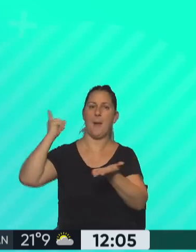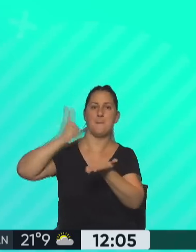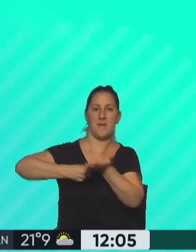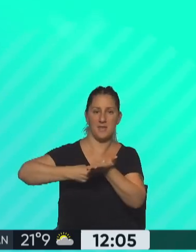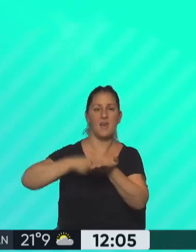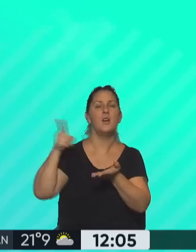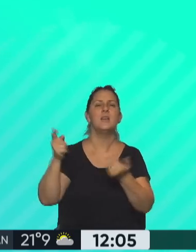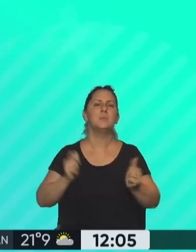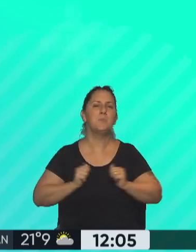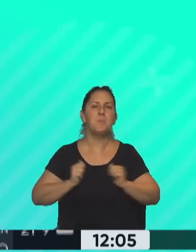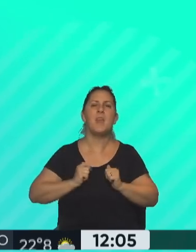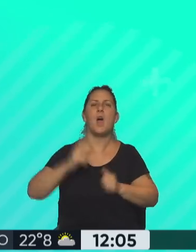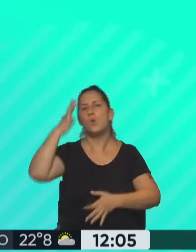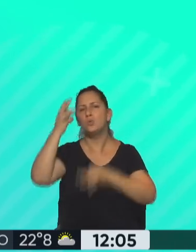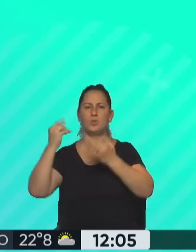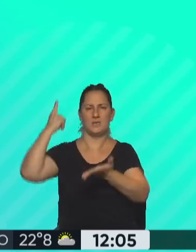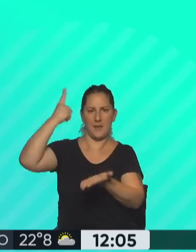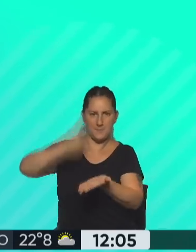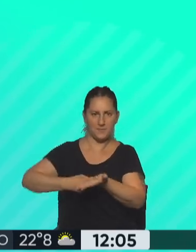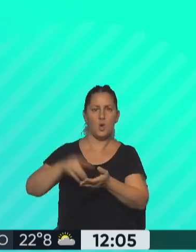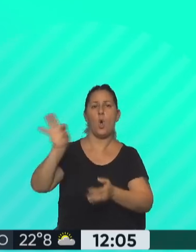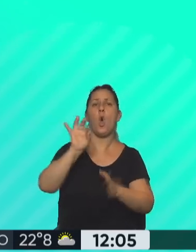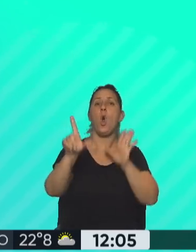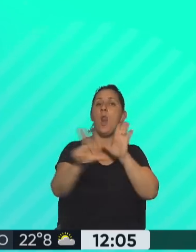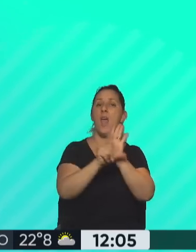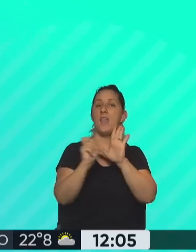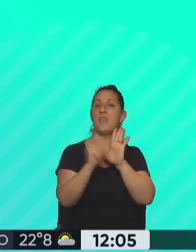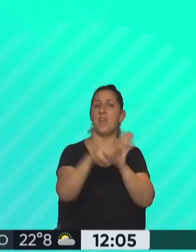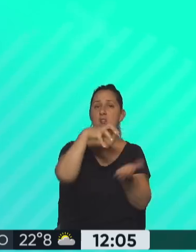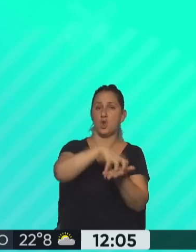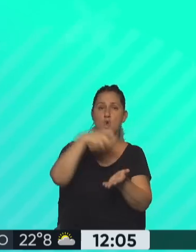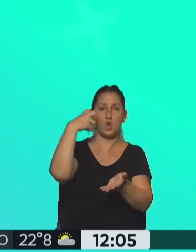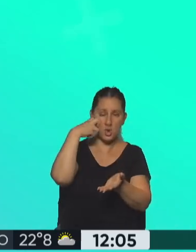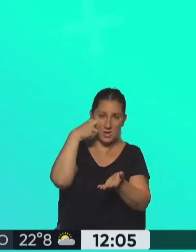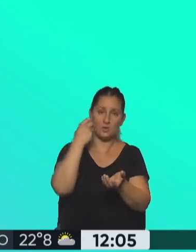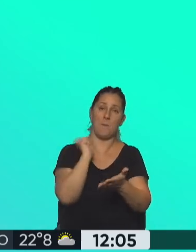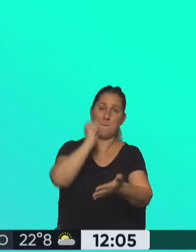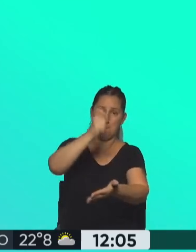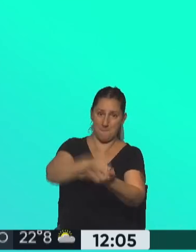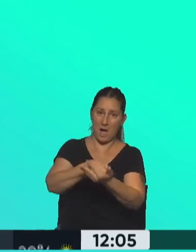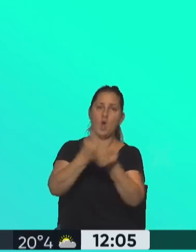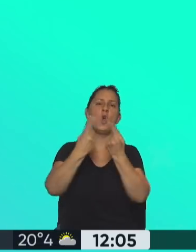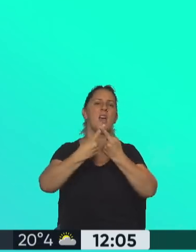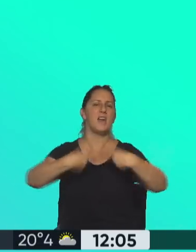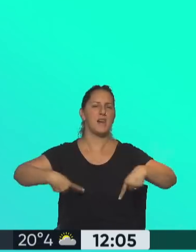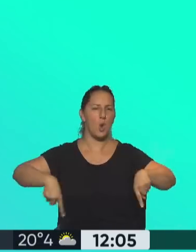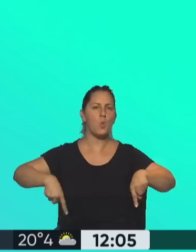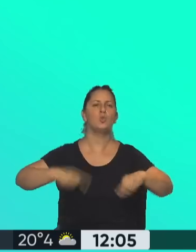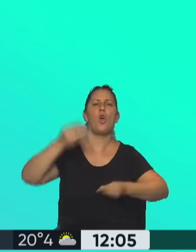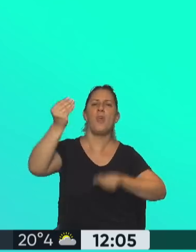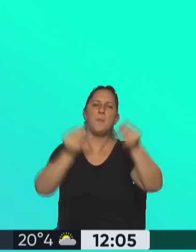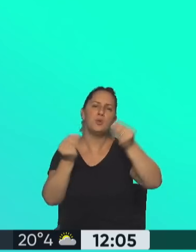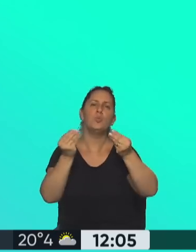a la espera del fallo definitivo o una ley del Congreso que le asigne a este pago los recursos